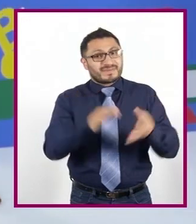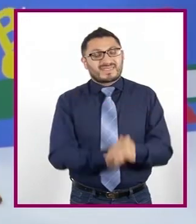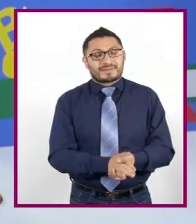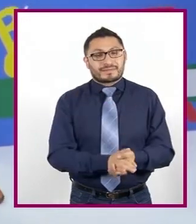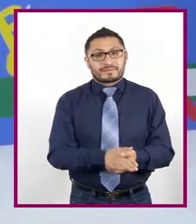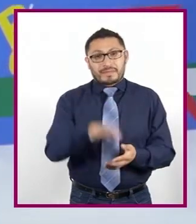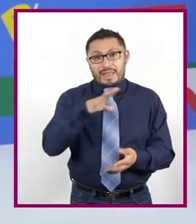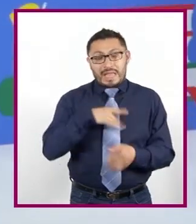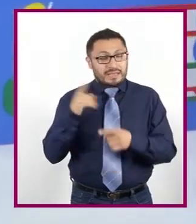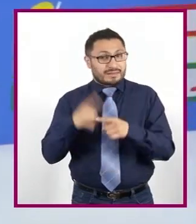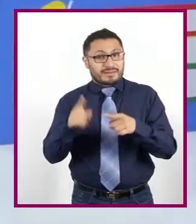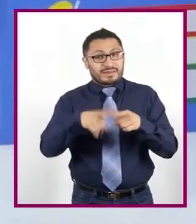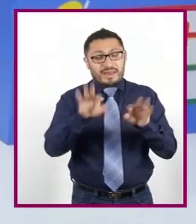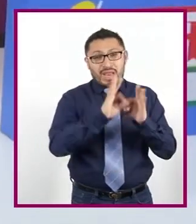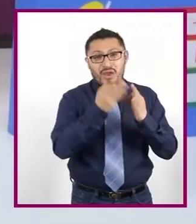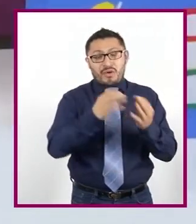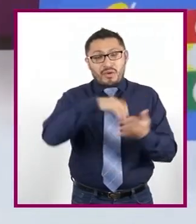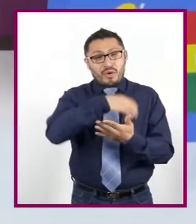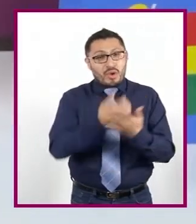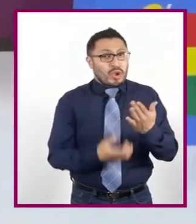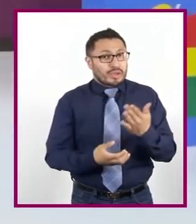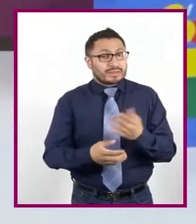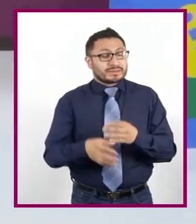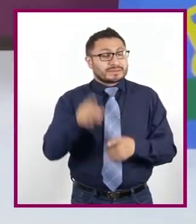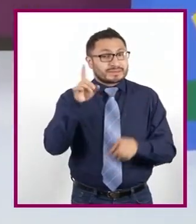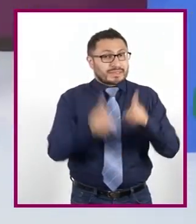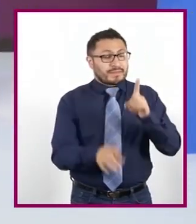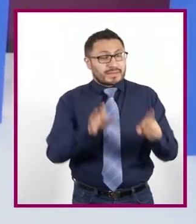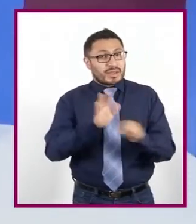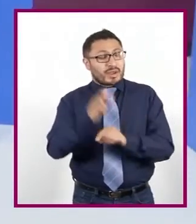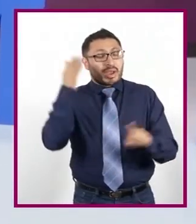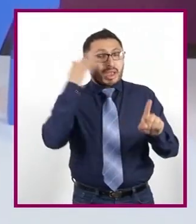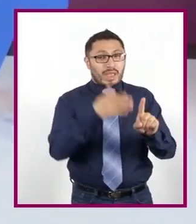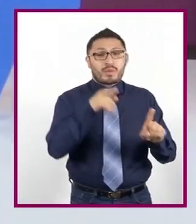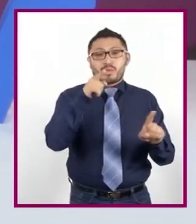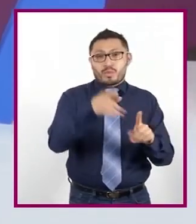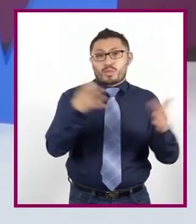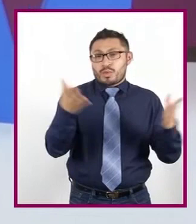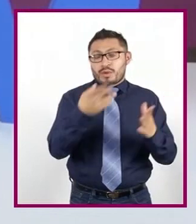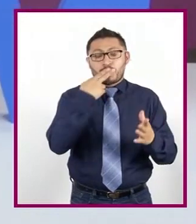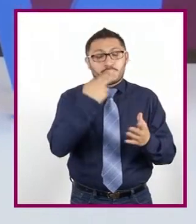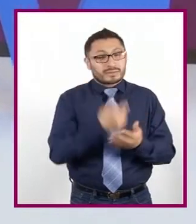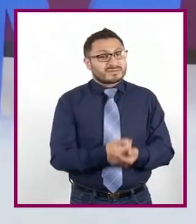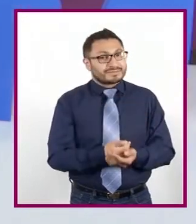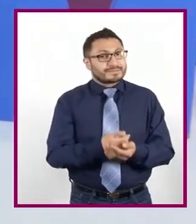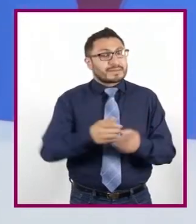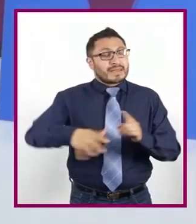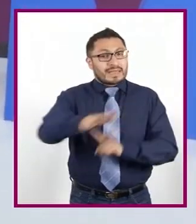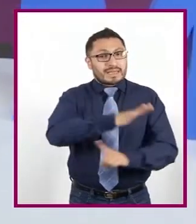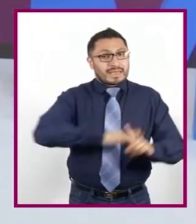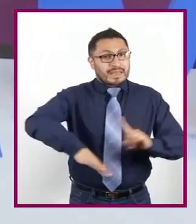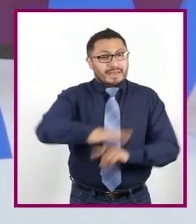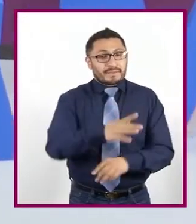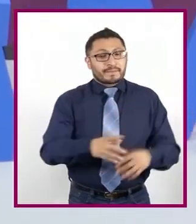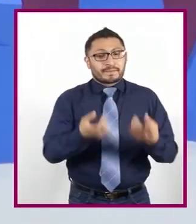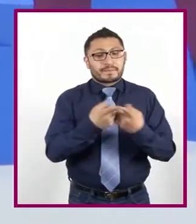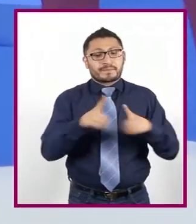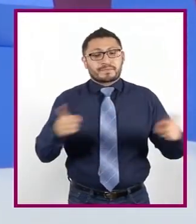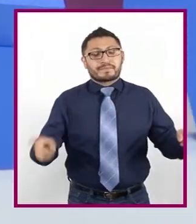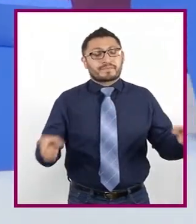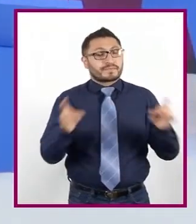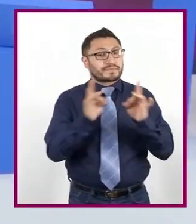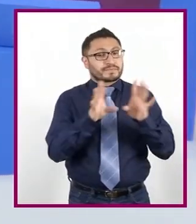Existen diferentes tipos de contratos, según el propósito con el que se empleen, y el ámbito en el que se desarrolla